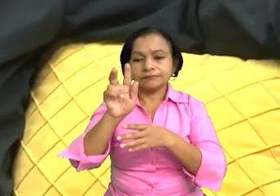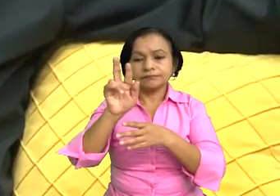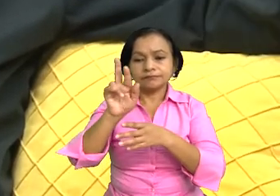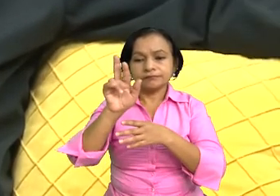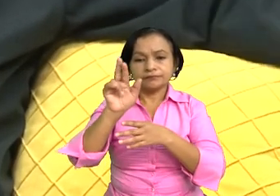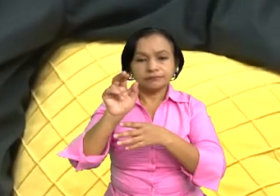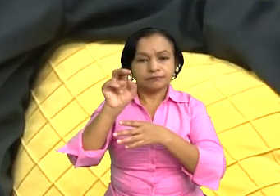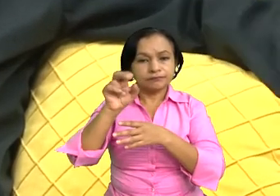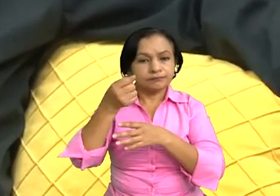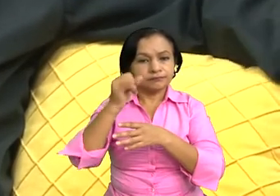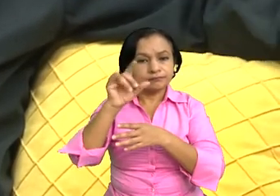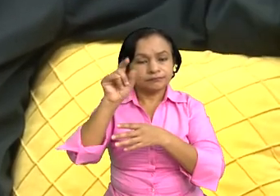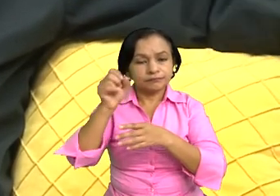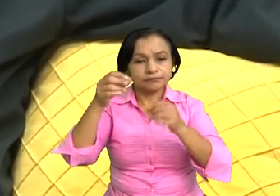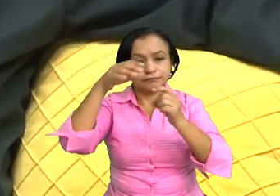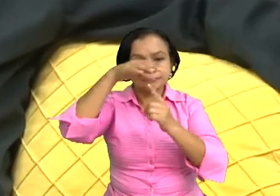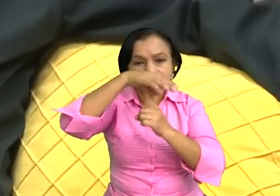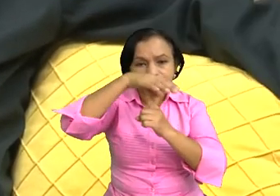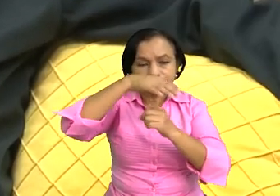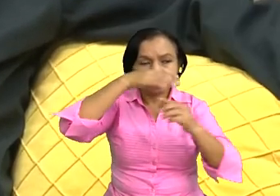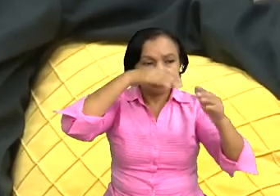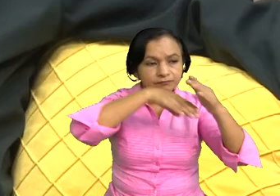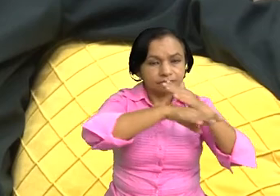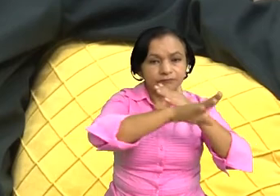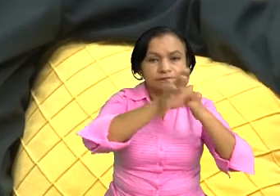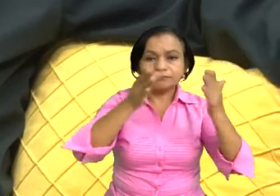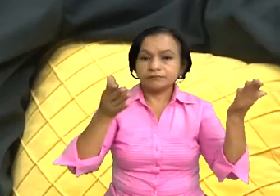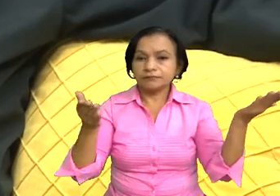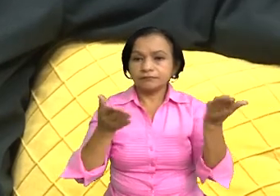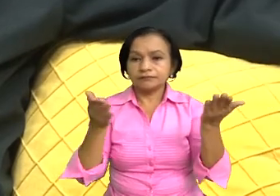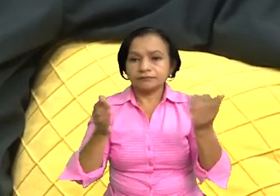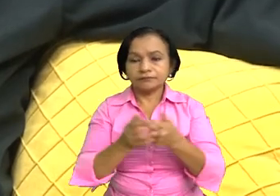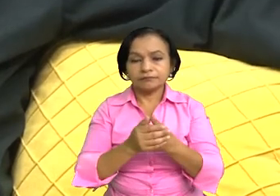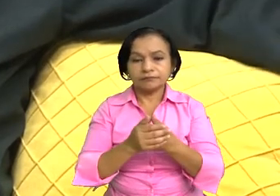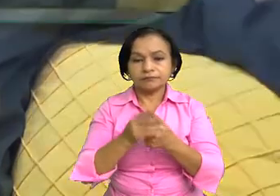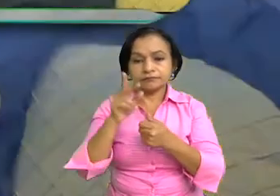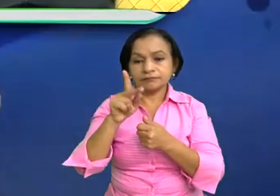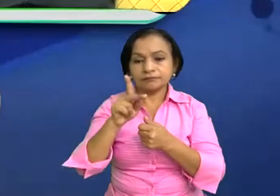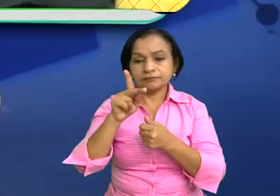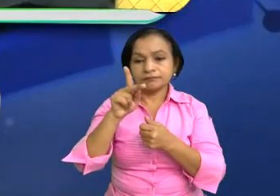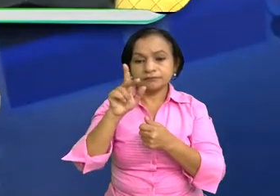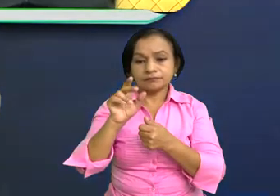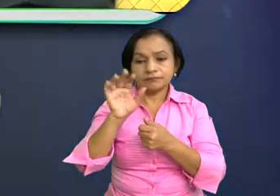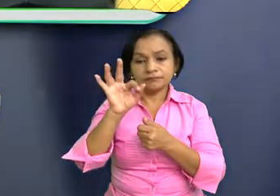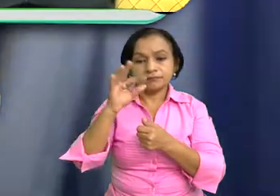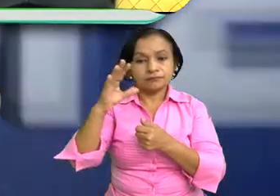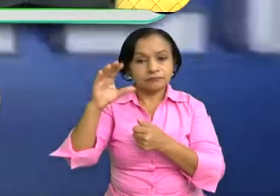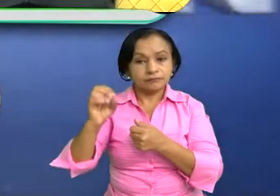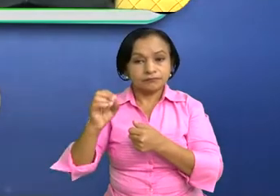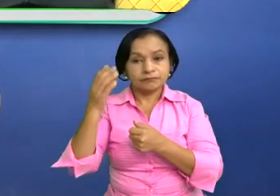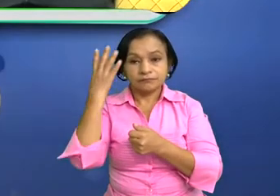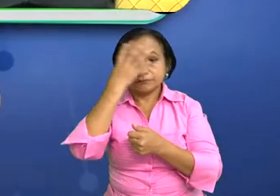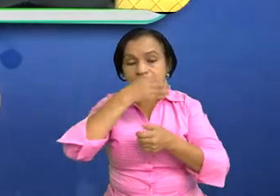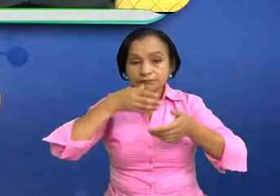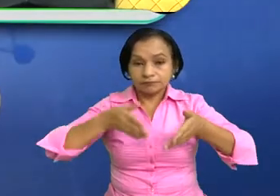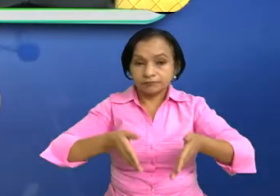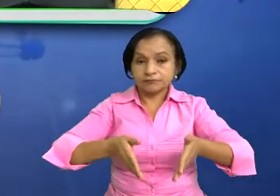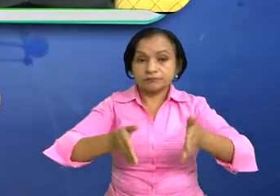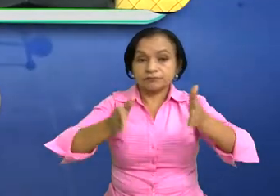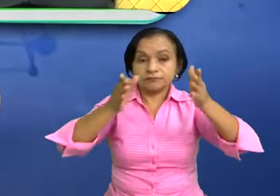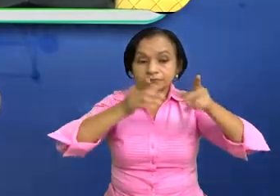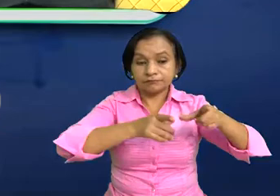los accesos a Pochomil, los accesos a Gran Pacífica, que contamos ahora ahí con una magnífica carretera